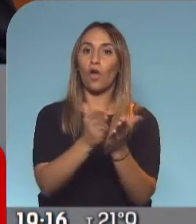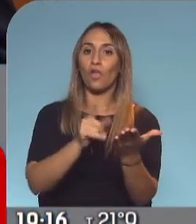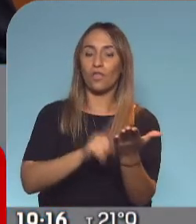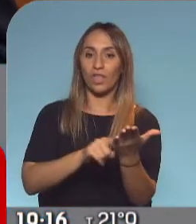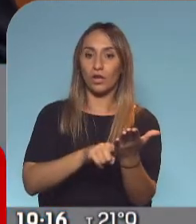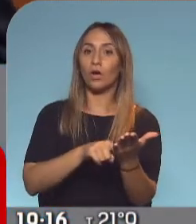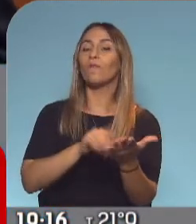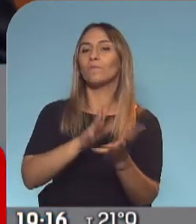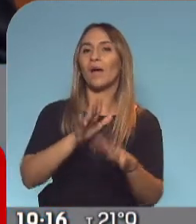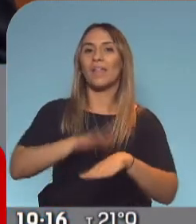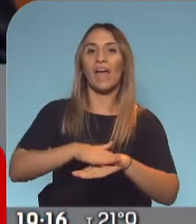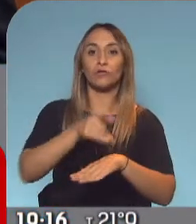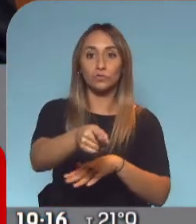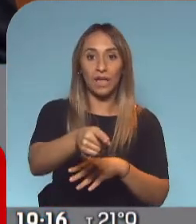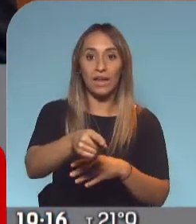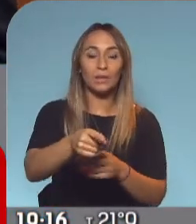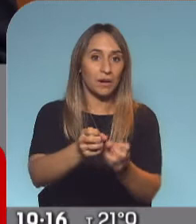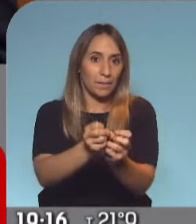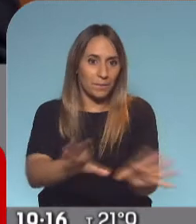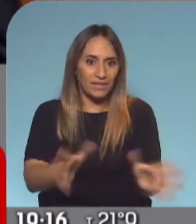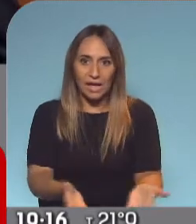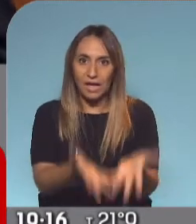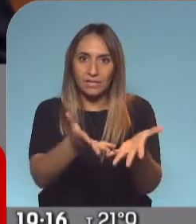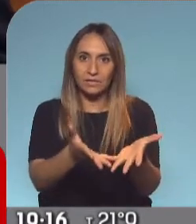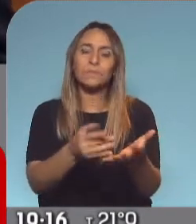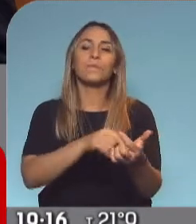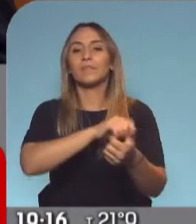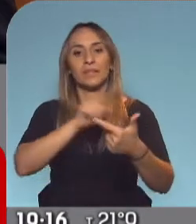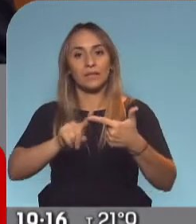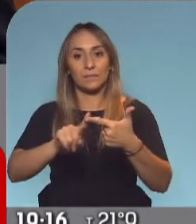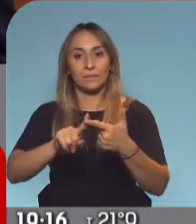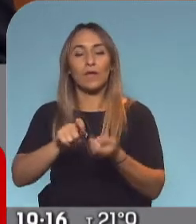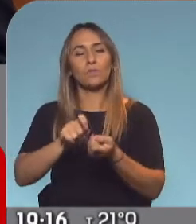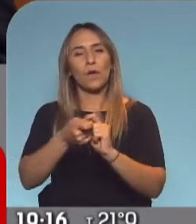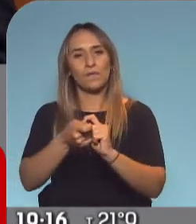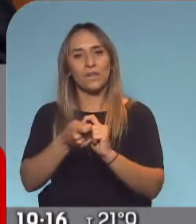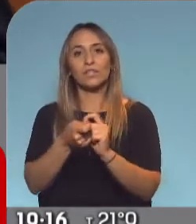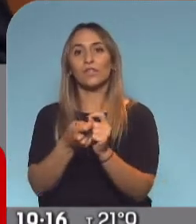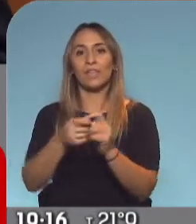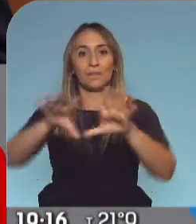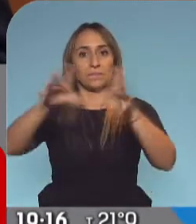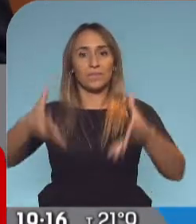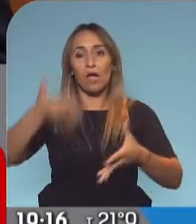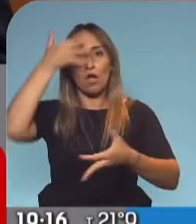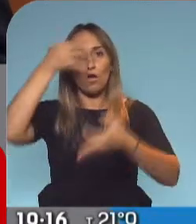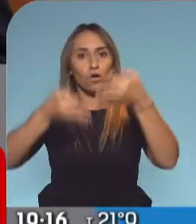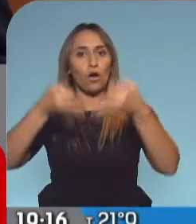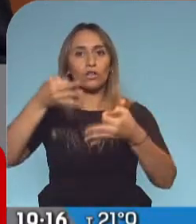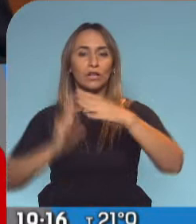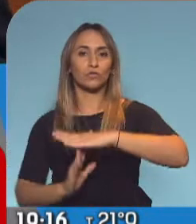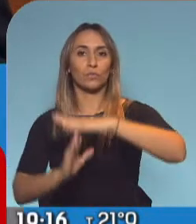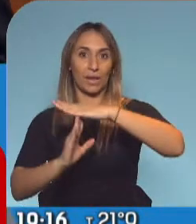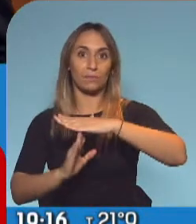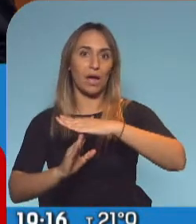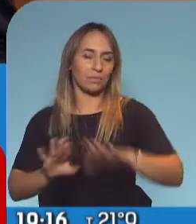código acusatorio, para poner en marcha el código acusatorio, la modificación del funcionamiento de la Corte Suprema, básicamente en lo que tiene que ver con